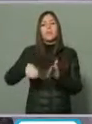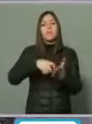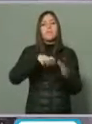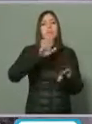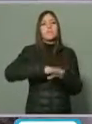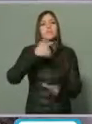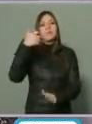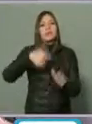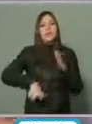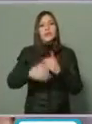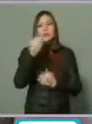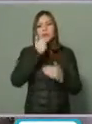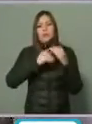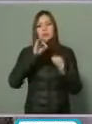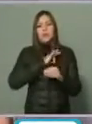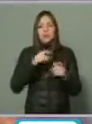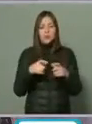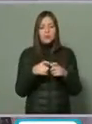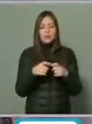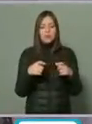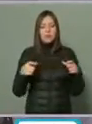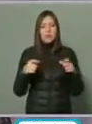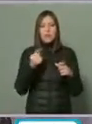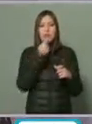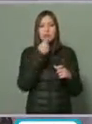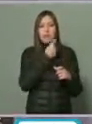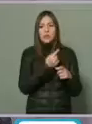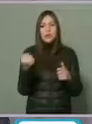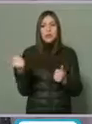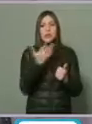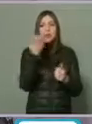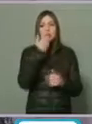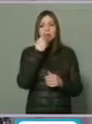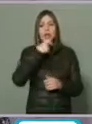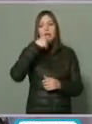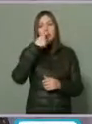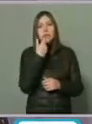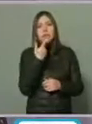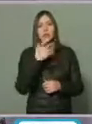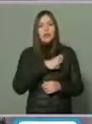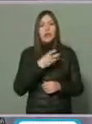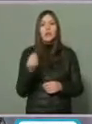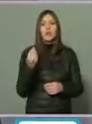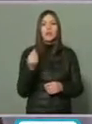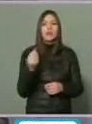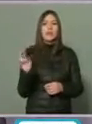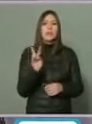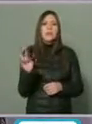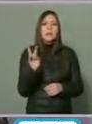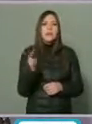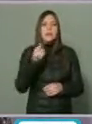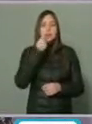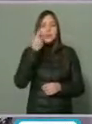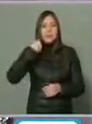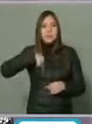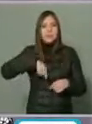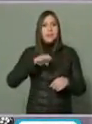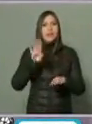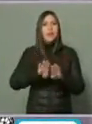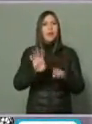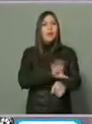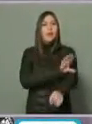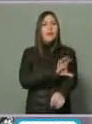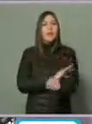el amaranto lo podemos conseguir en barritas, por ejemplo, para los niños, un snack de esta manera. Fuente de energía es una también. fuente de energía. Ahora, hay otras maneras